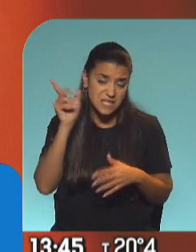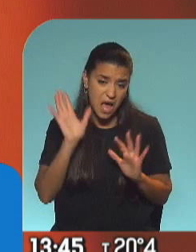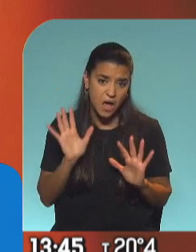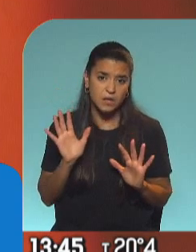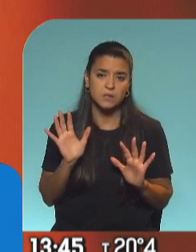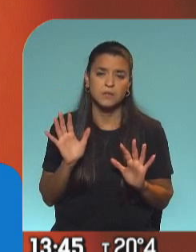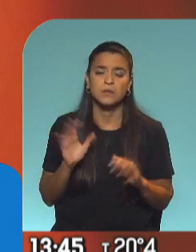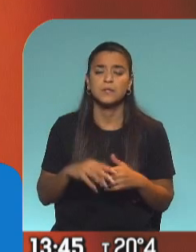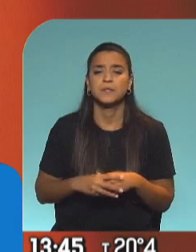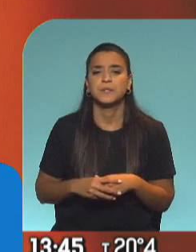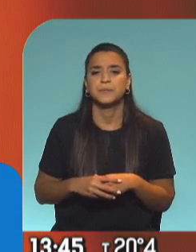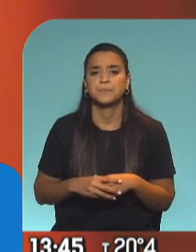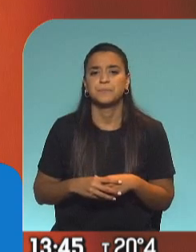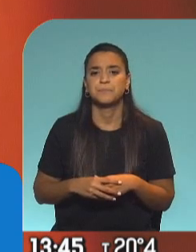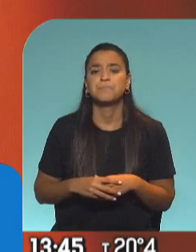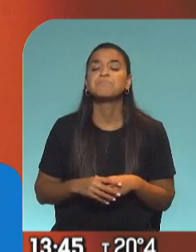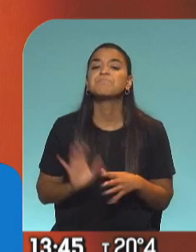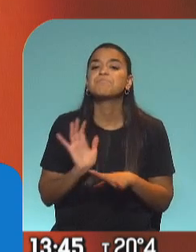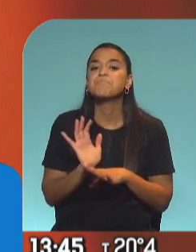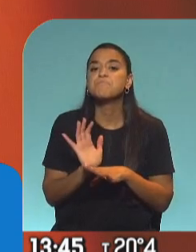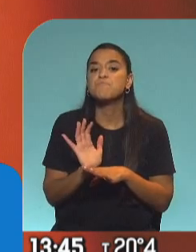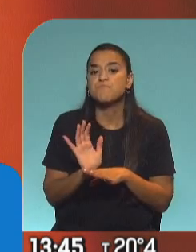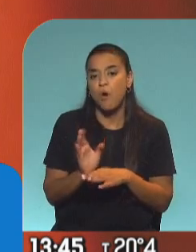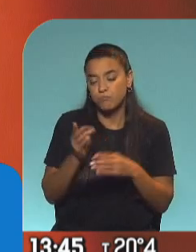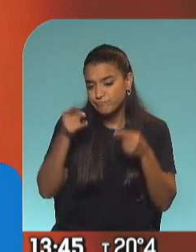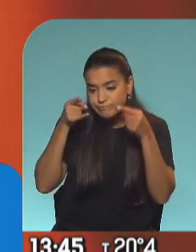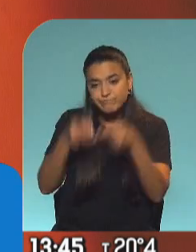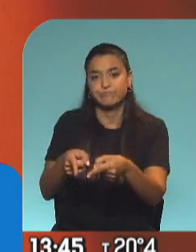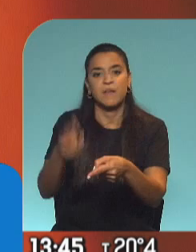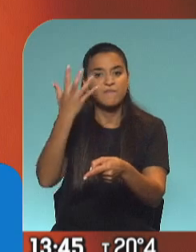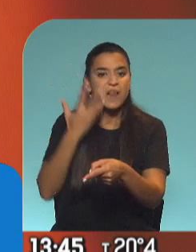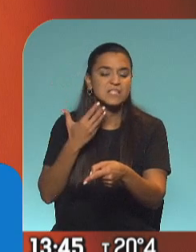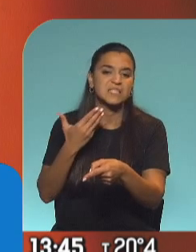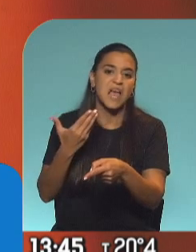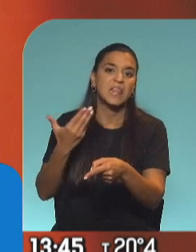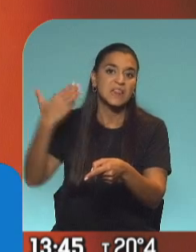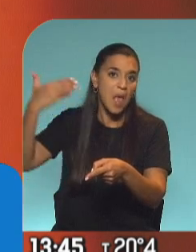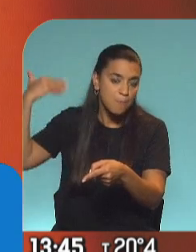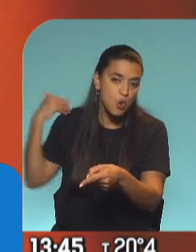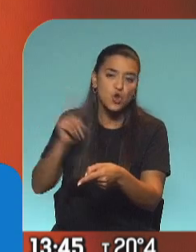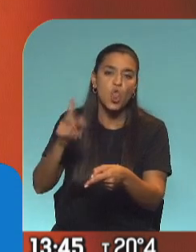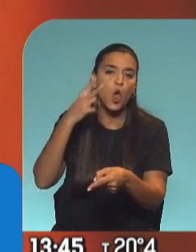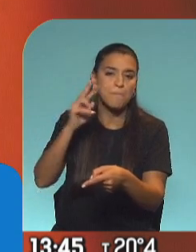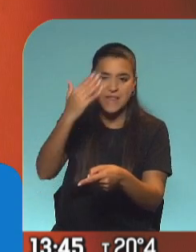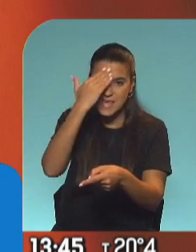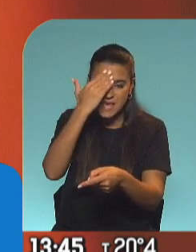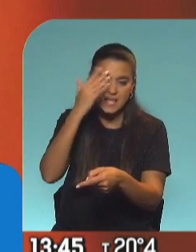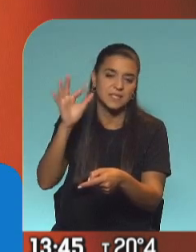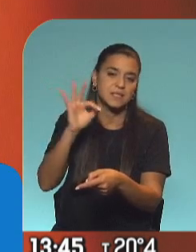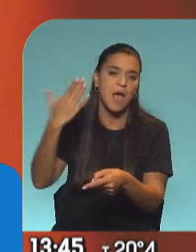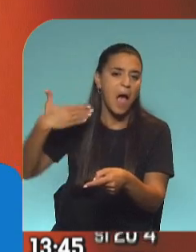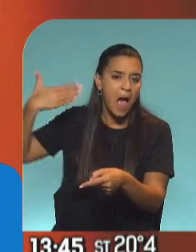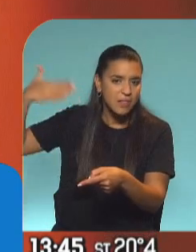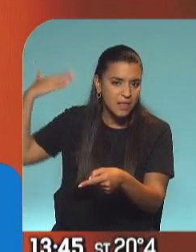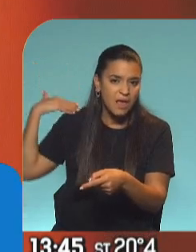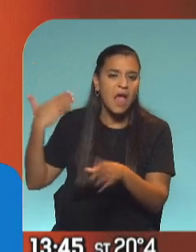es digamos, le están apuntando a Francia hace rato y no desde 2015 de Charlie Hebdo, sino